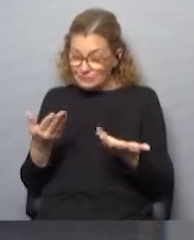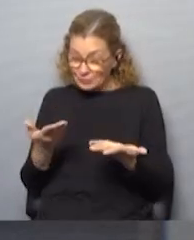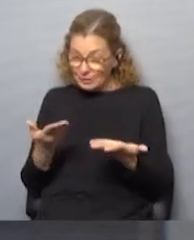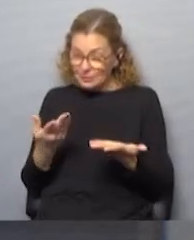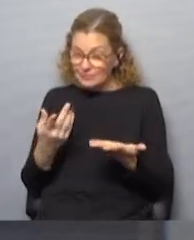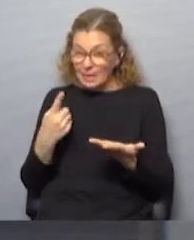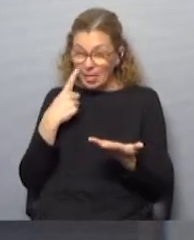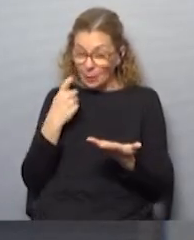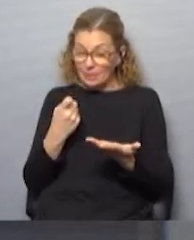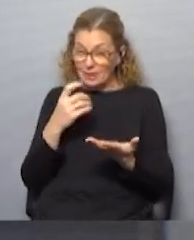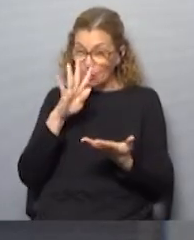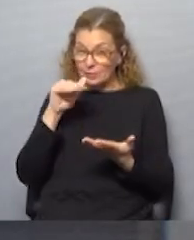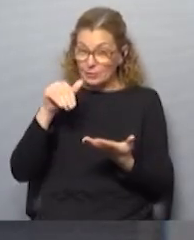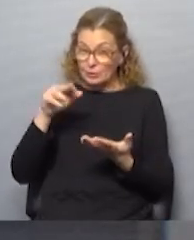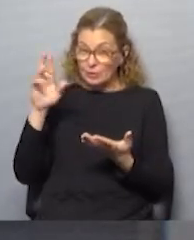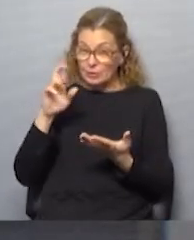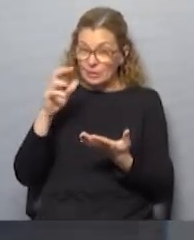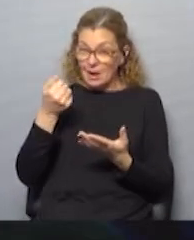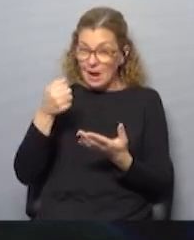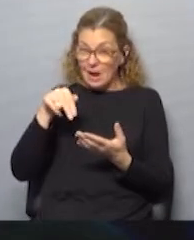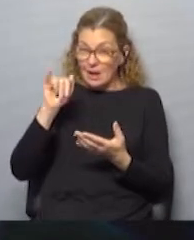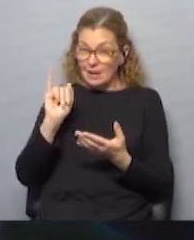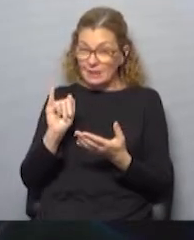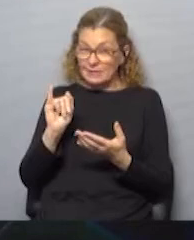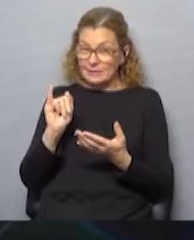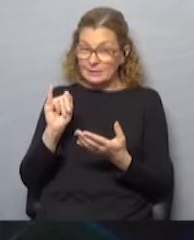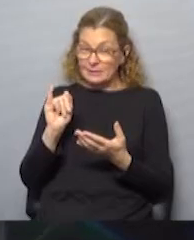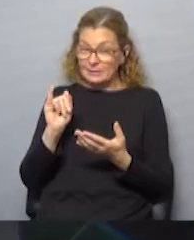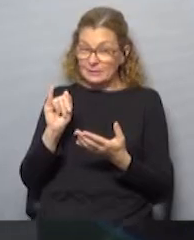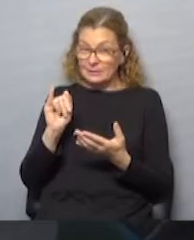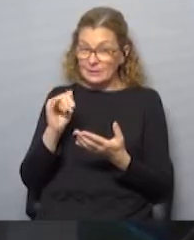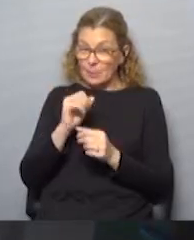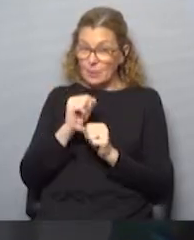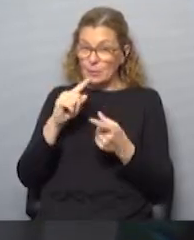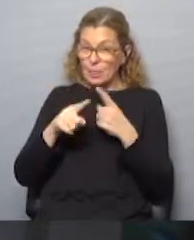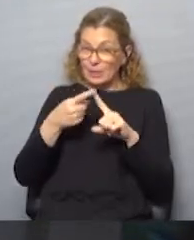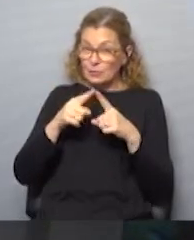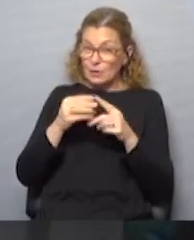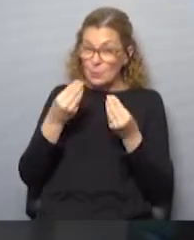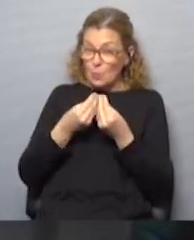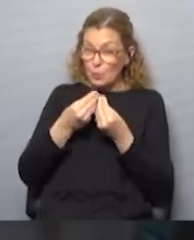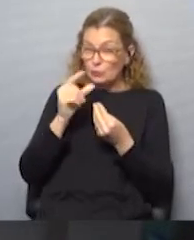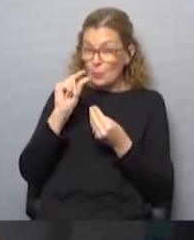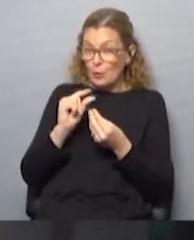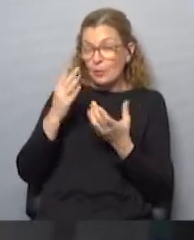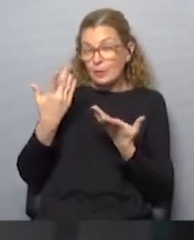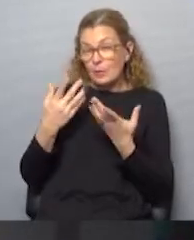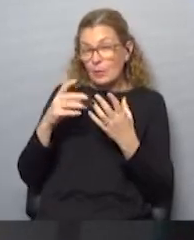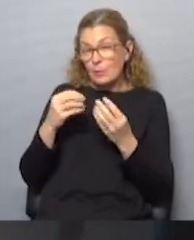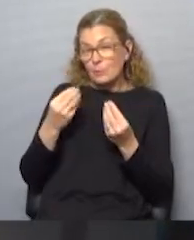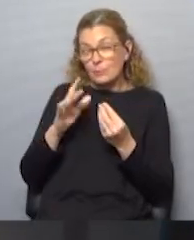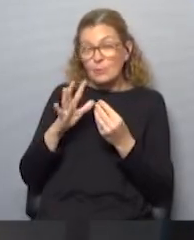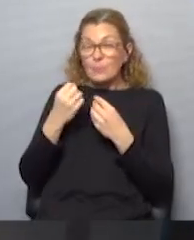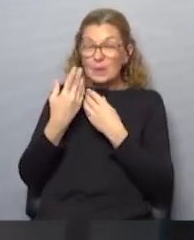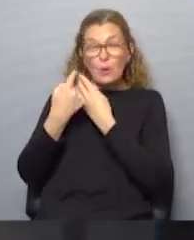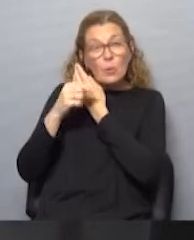aparecían cuatro millones de dólares para lavar y qué podemos discutir si es mucho o es poco no es un montón pero bueno